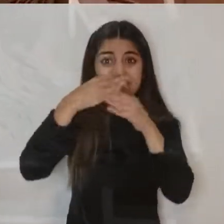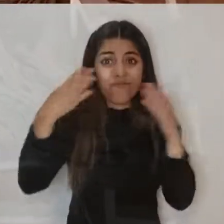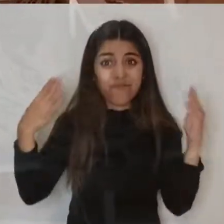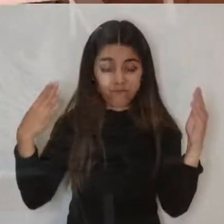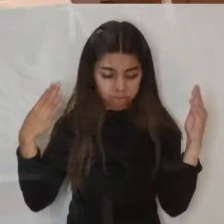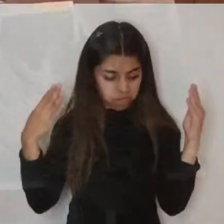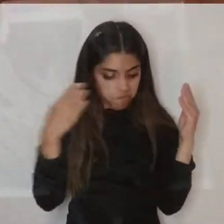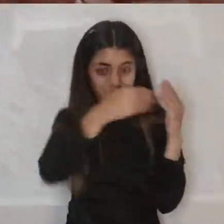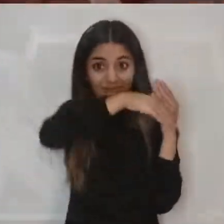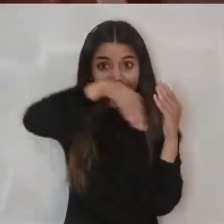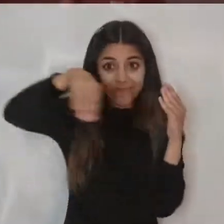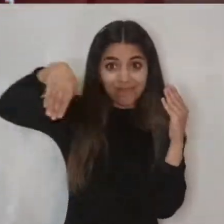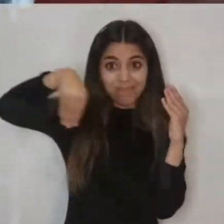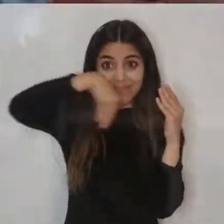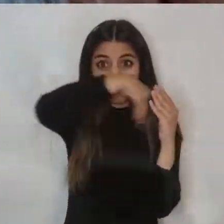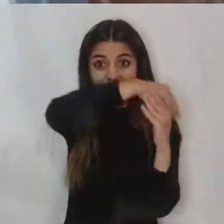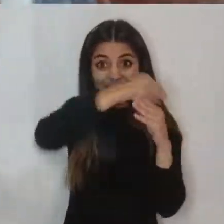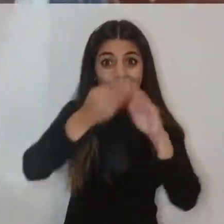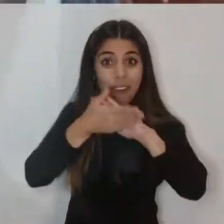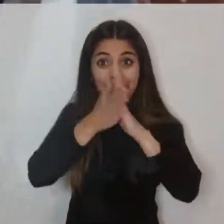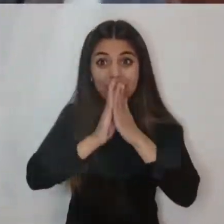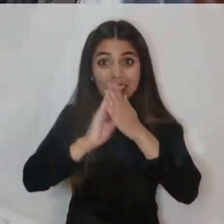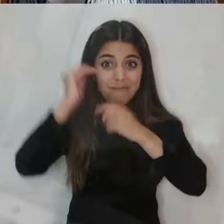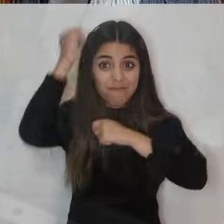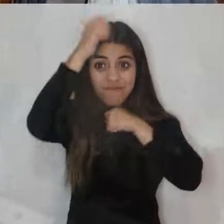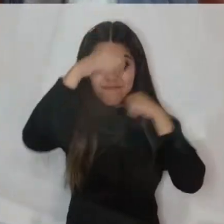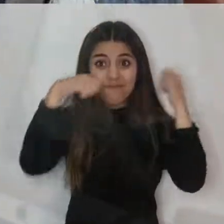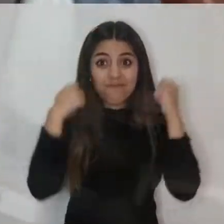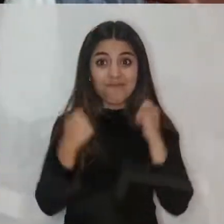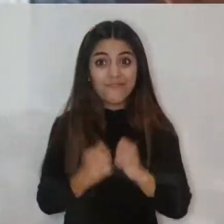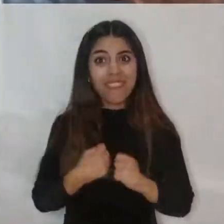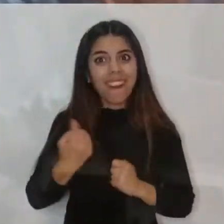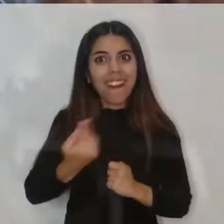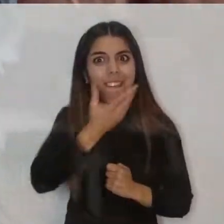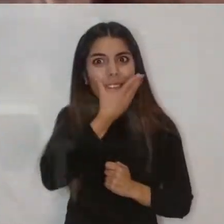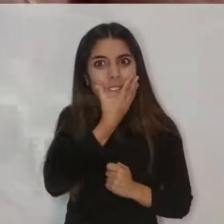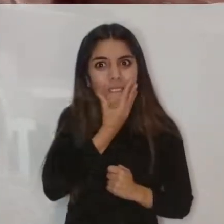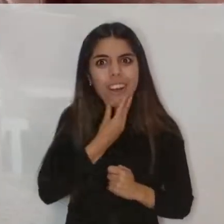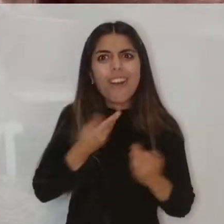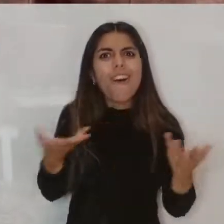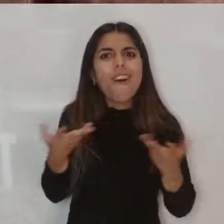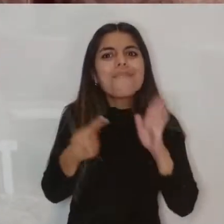mismo modelo. Pónetelo. ¿Cómo se usa? A ver.